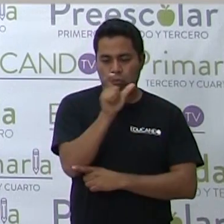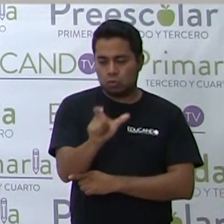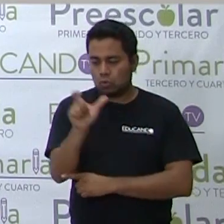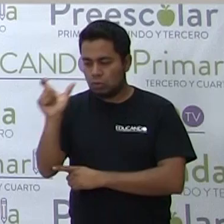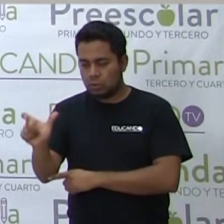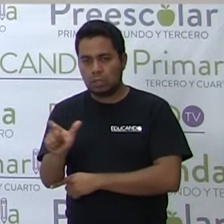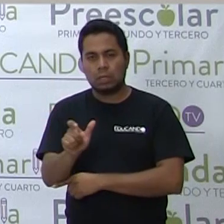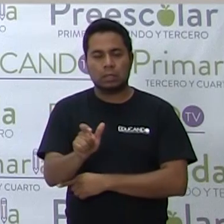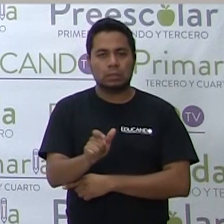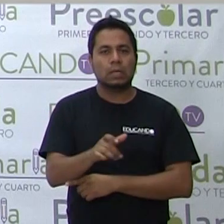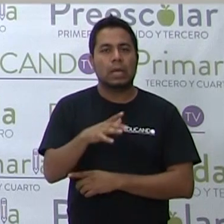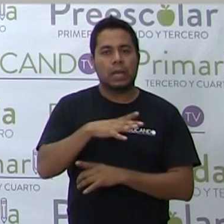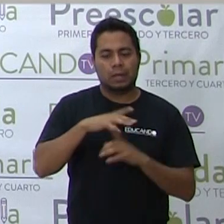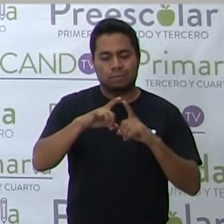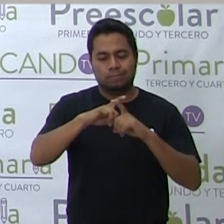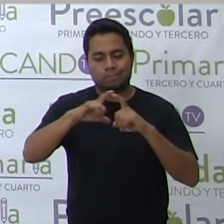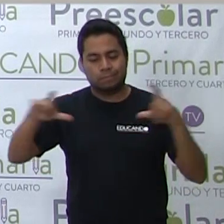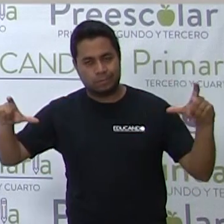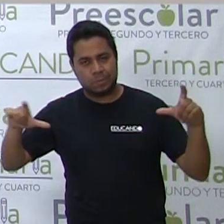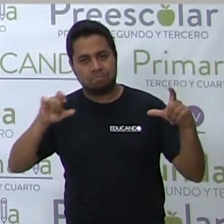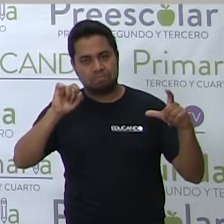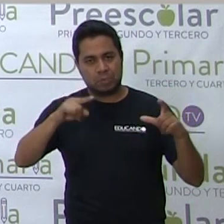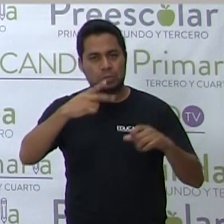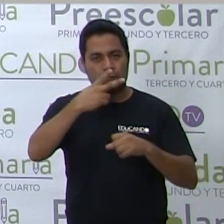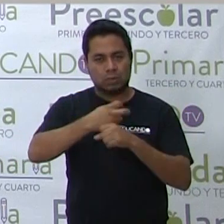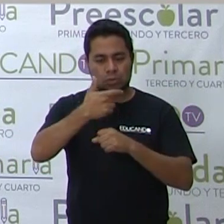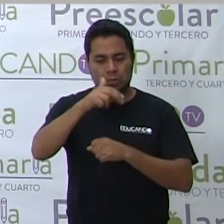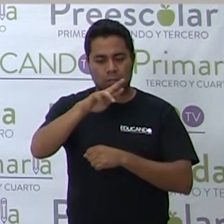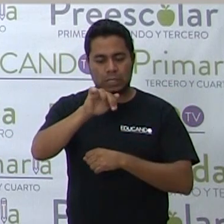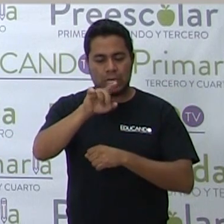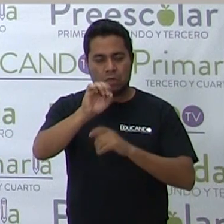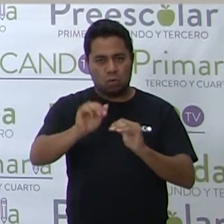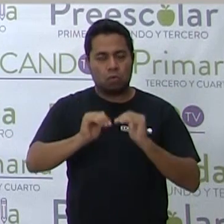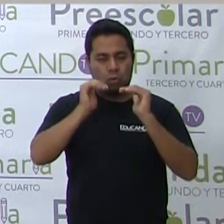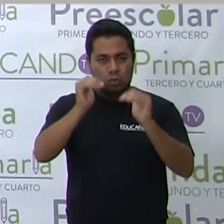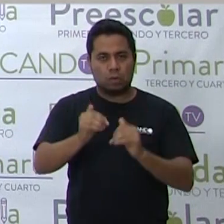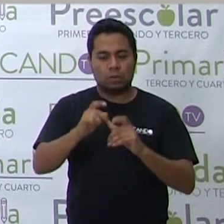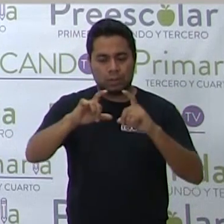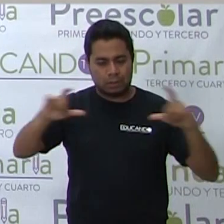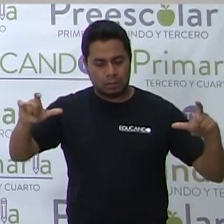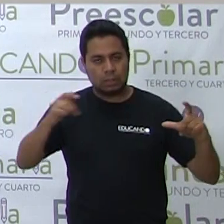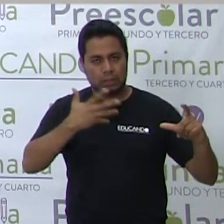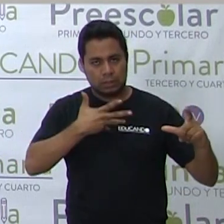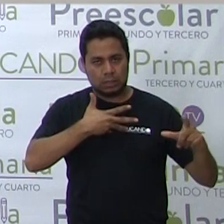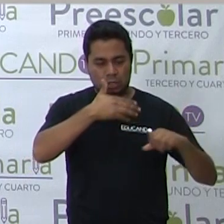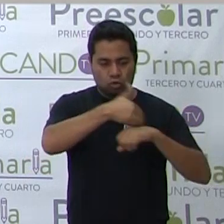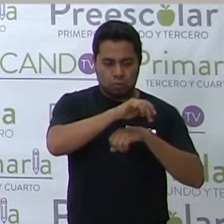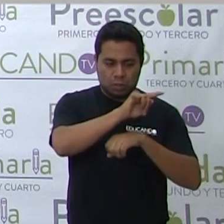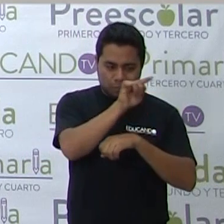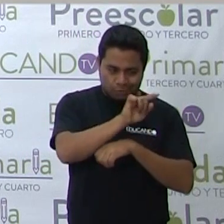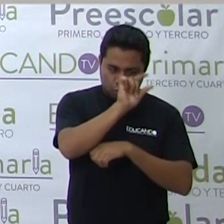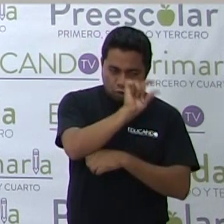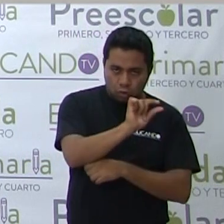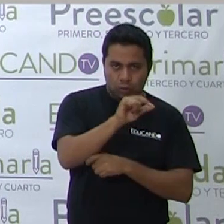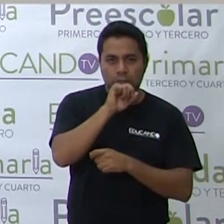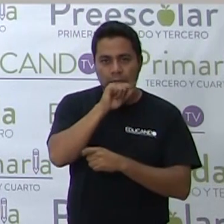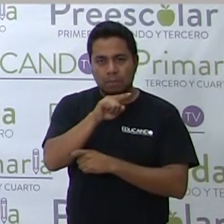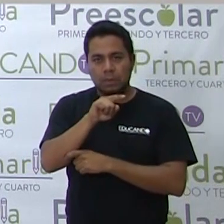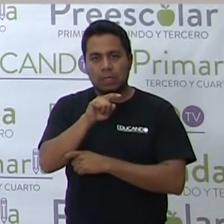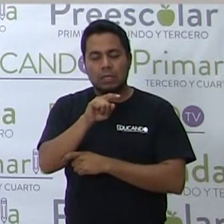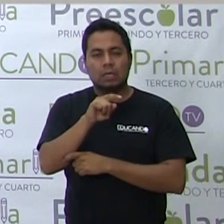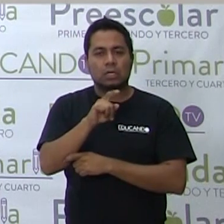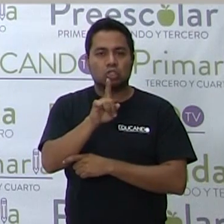constan una ecuación cuadrática o de segundo grado el término cuadrático el término lineal y el